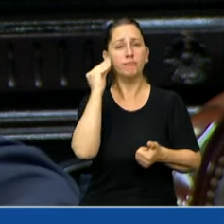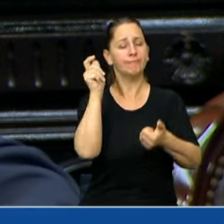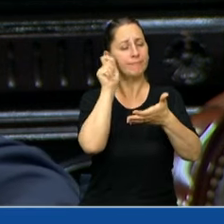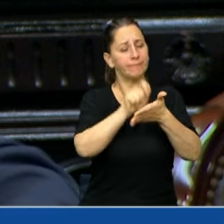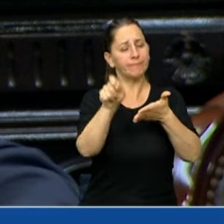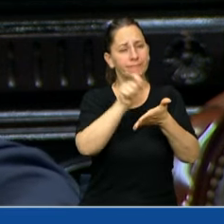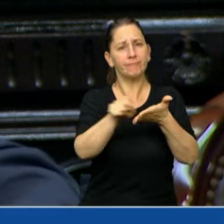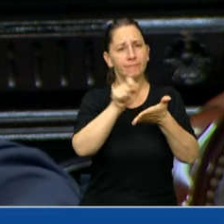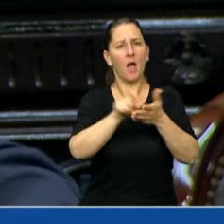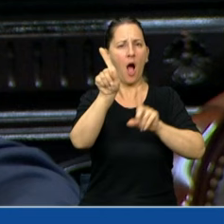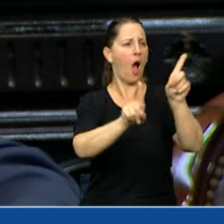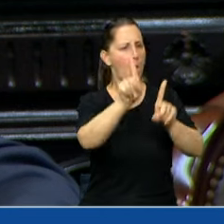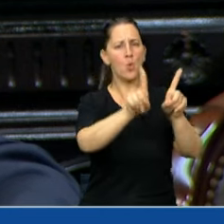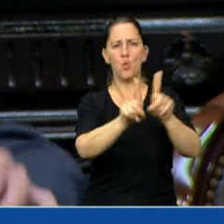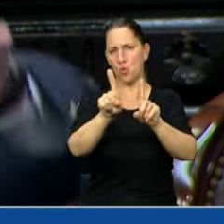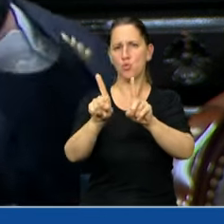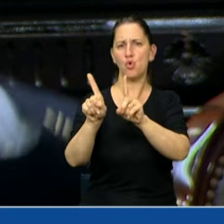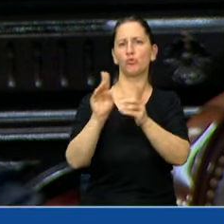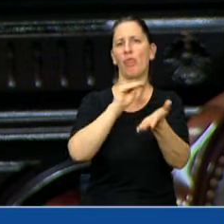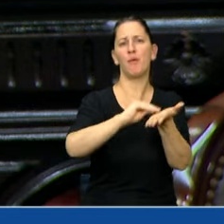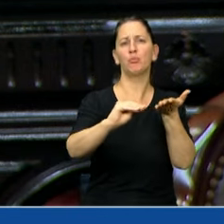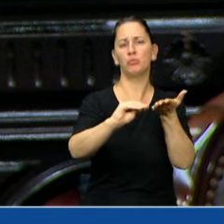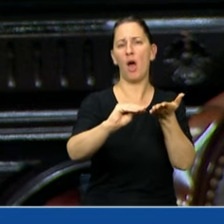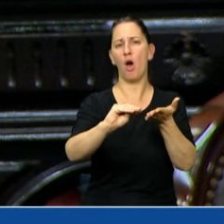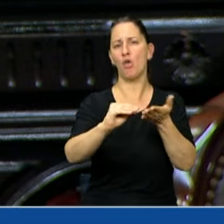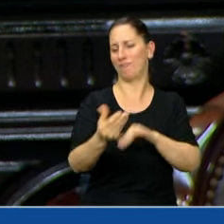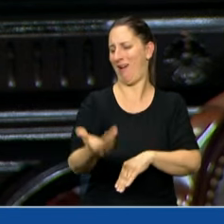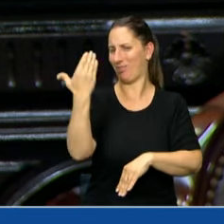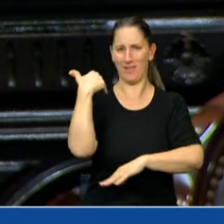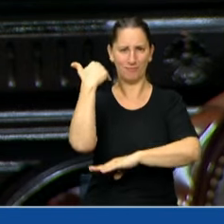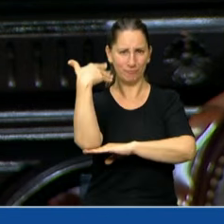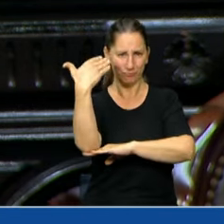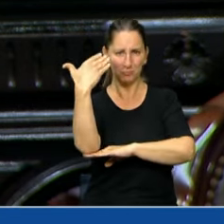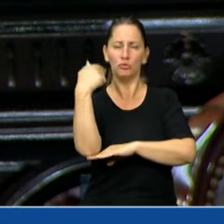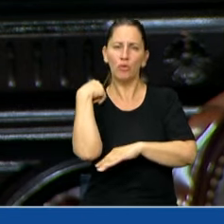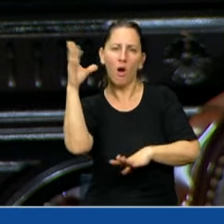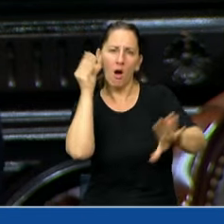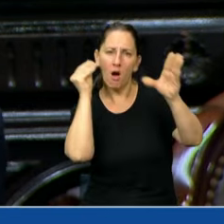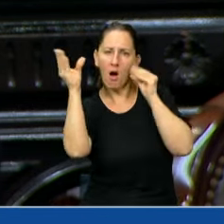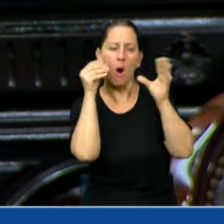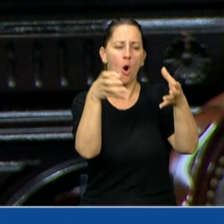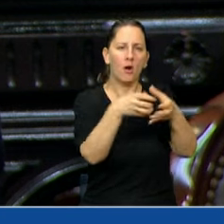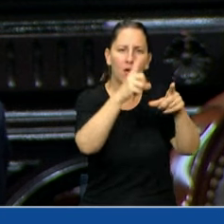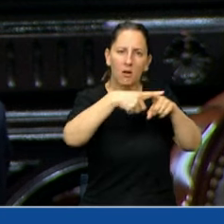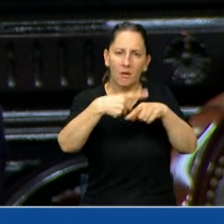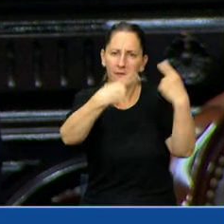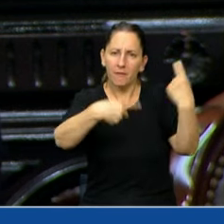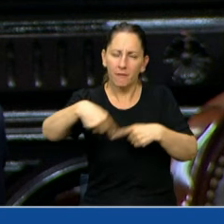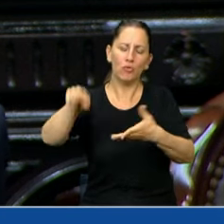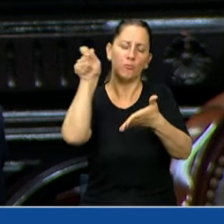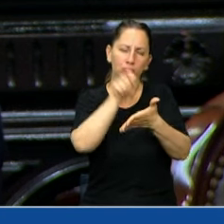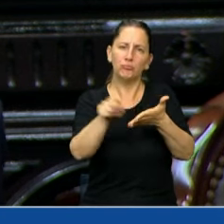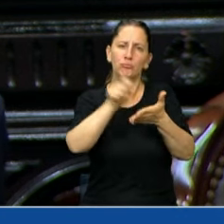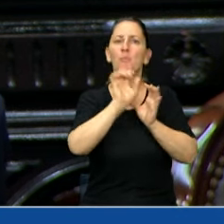algunas cosas que han dicho los diputados anteriormente que son de distintos partidos políticos y de